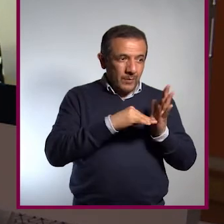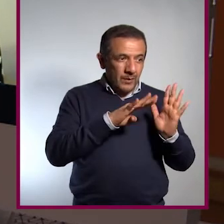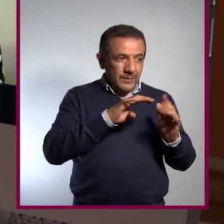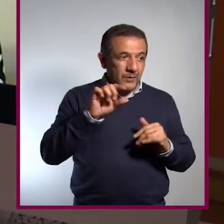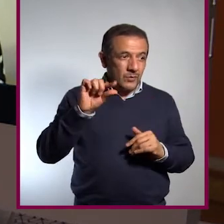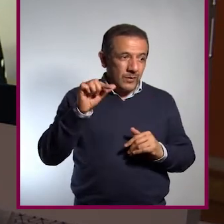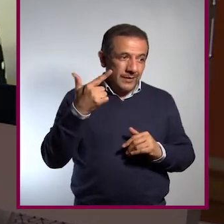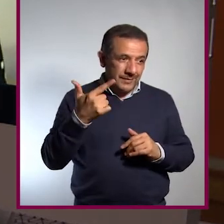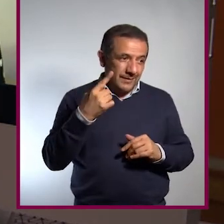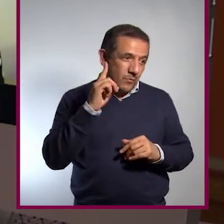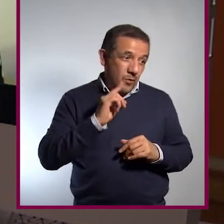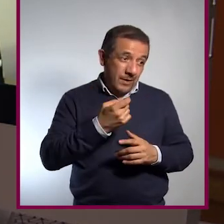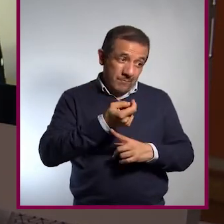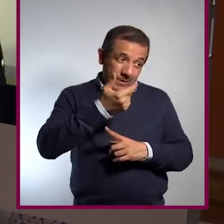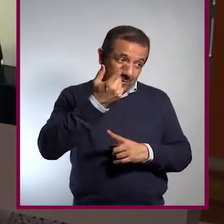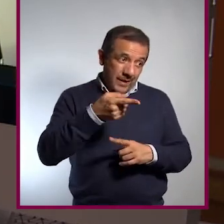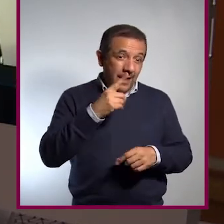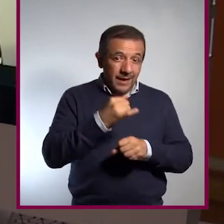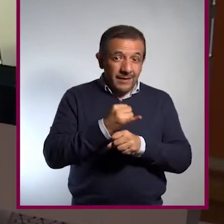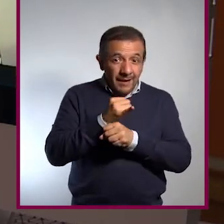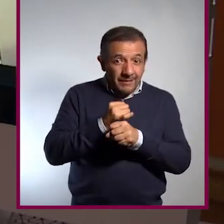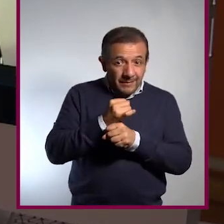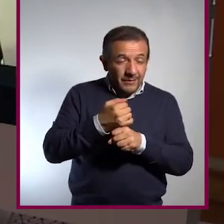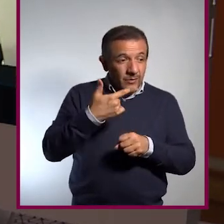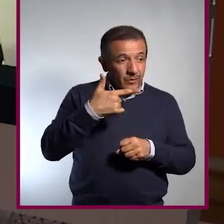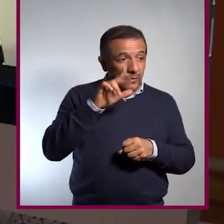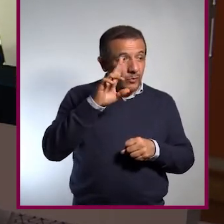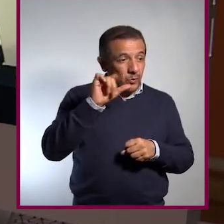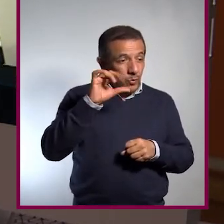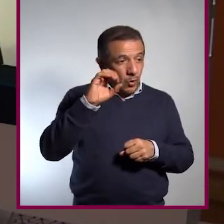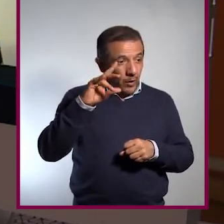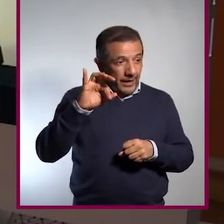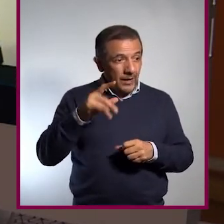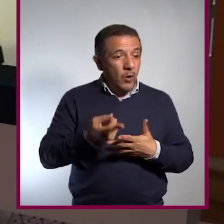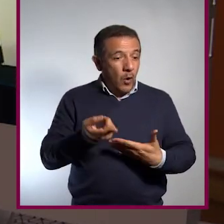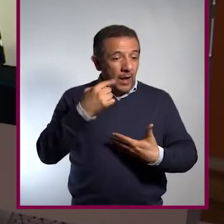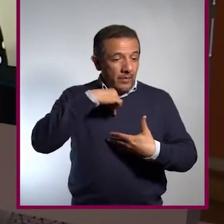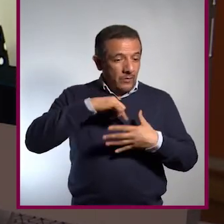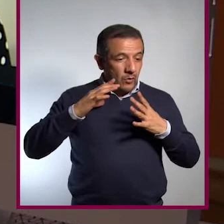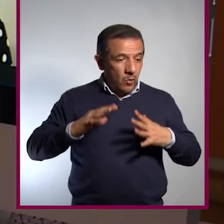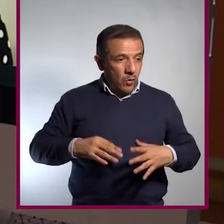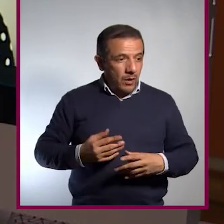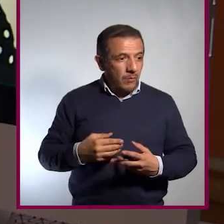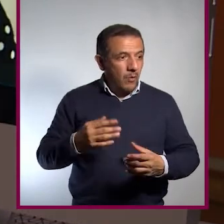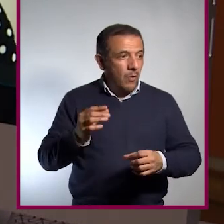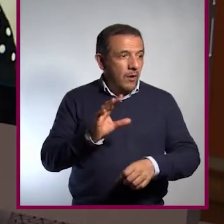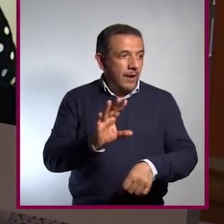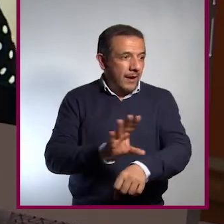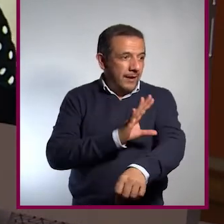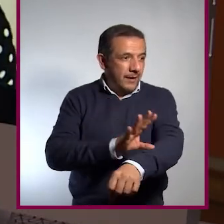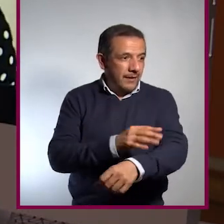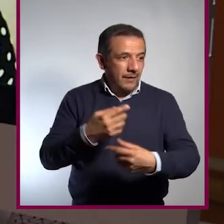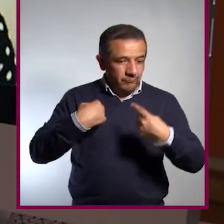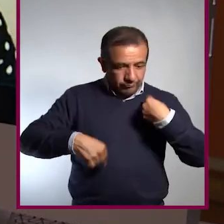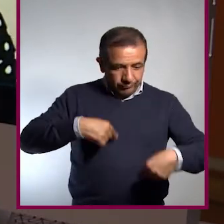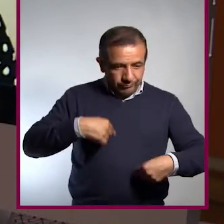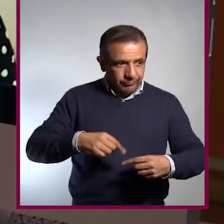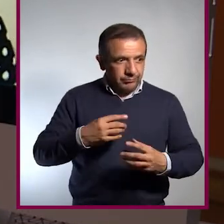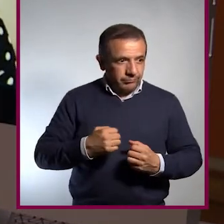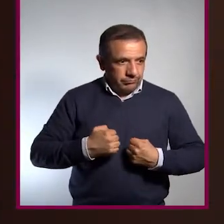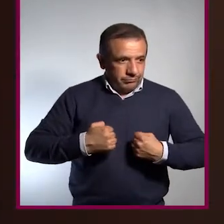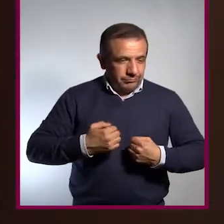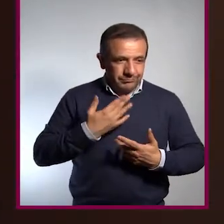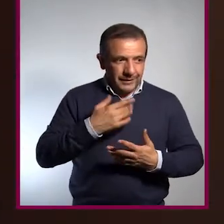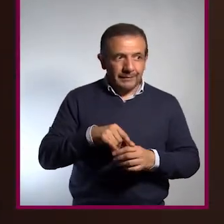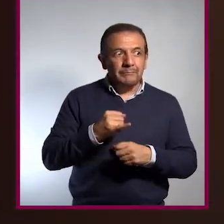en 1947. Ella descubrió cómo el glucógeno se usa como fuente de energía en el cuerpo. Entonces, su investigación es muy